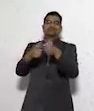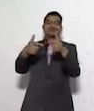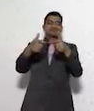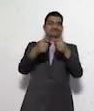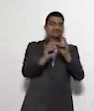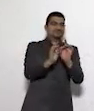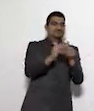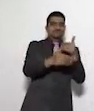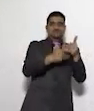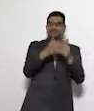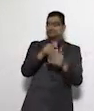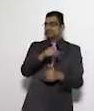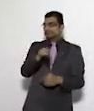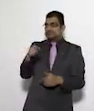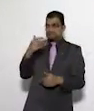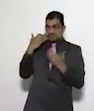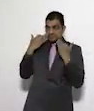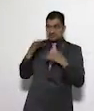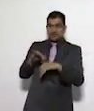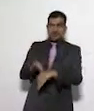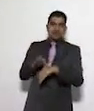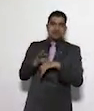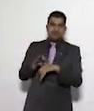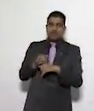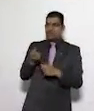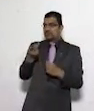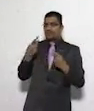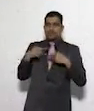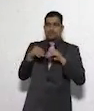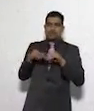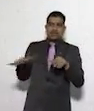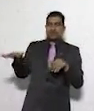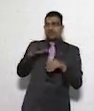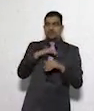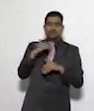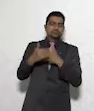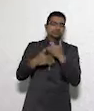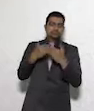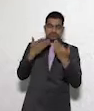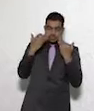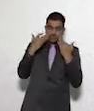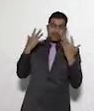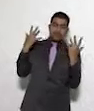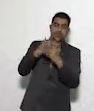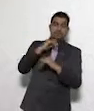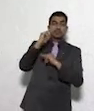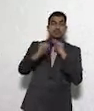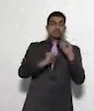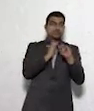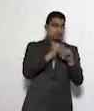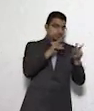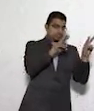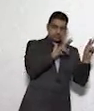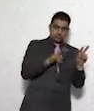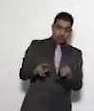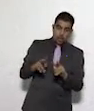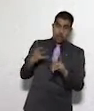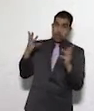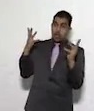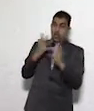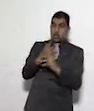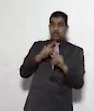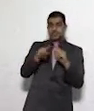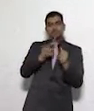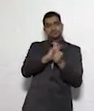ello. Algunos de estos movimientos ciudadanos han alcanzado una visibilidad internacional capaz de llevar